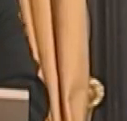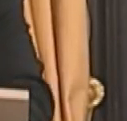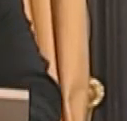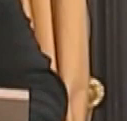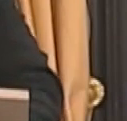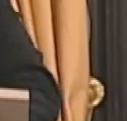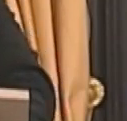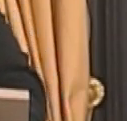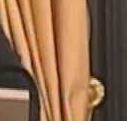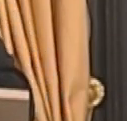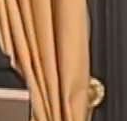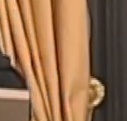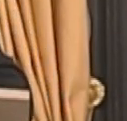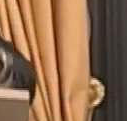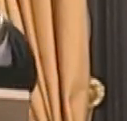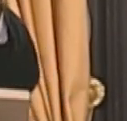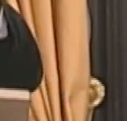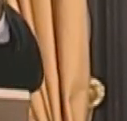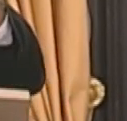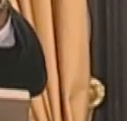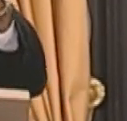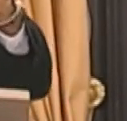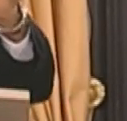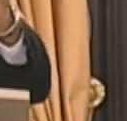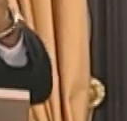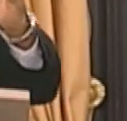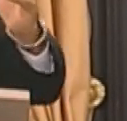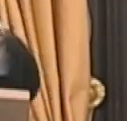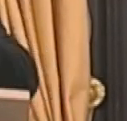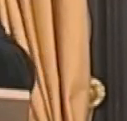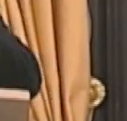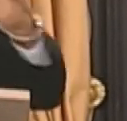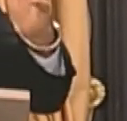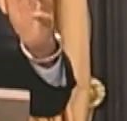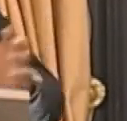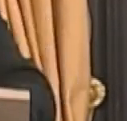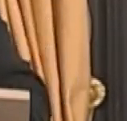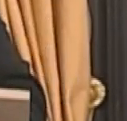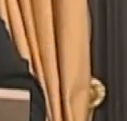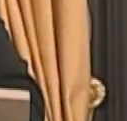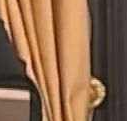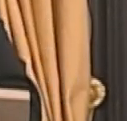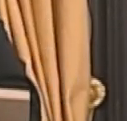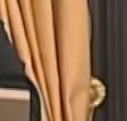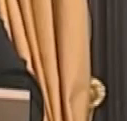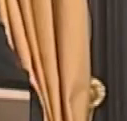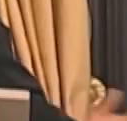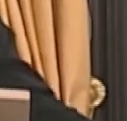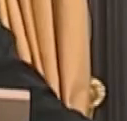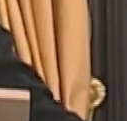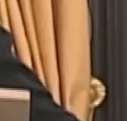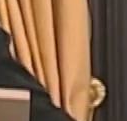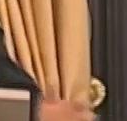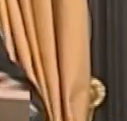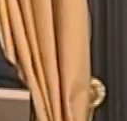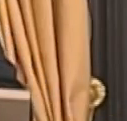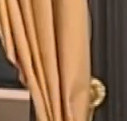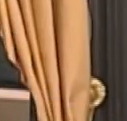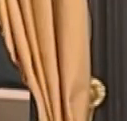momento explotó frente a mí un artefacto volador.